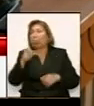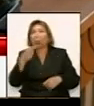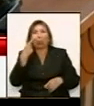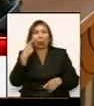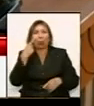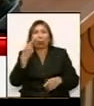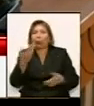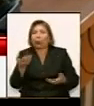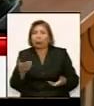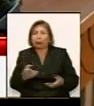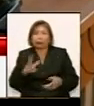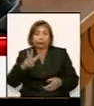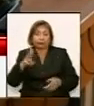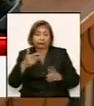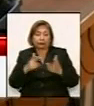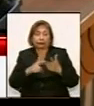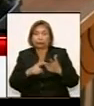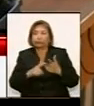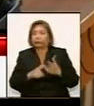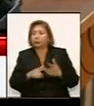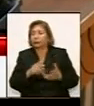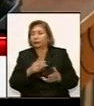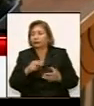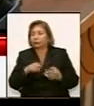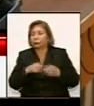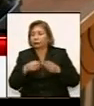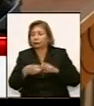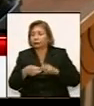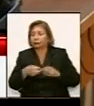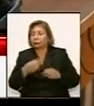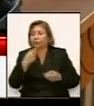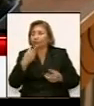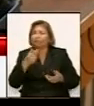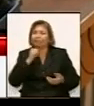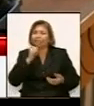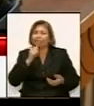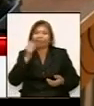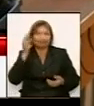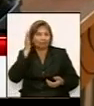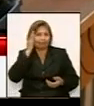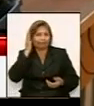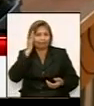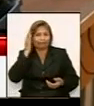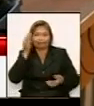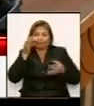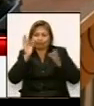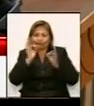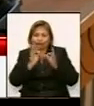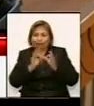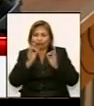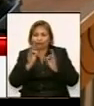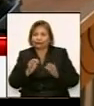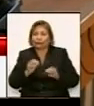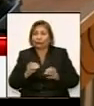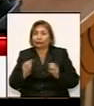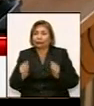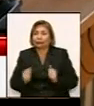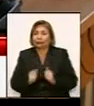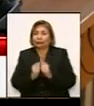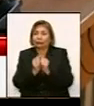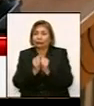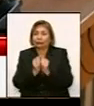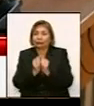el tercer problema es que hay una falta de conocimiento de cuáles son las rutas más efectivas de acompañamiento y de